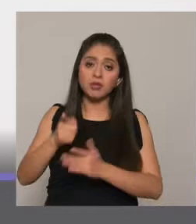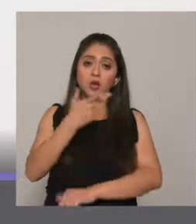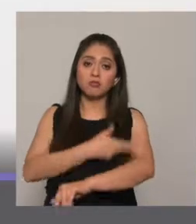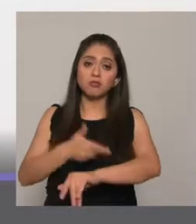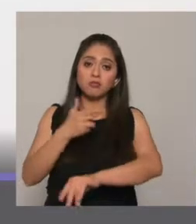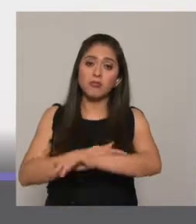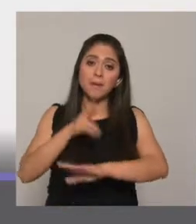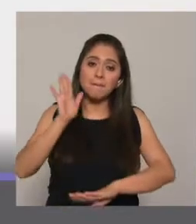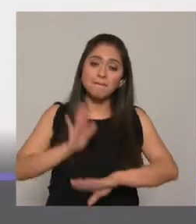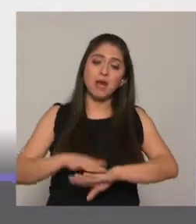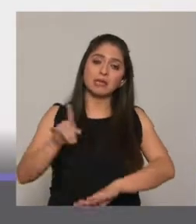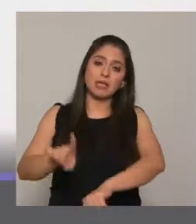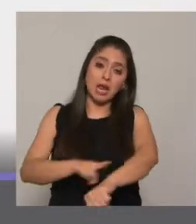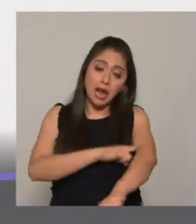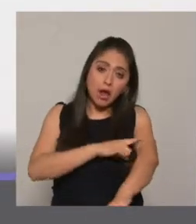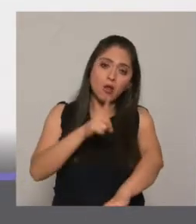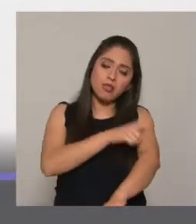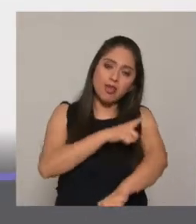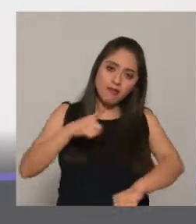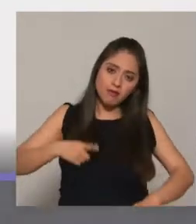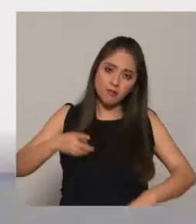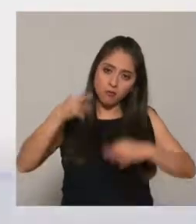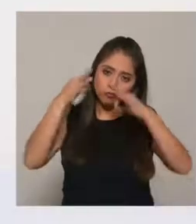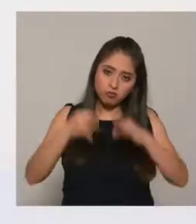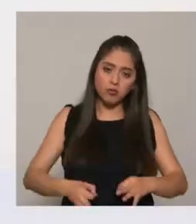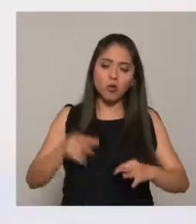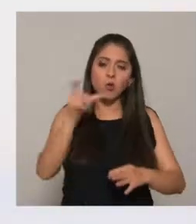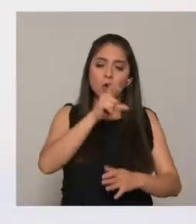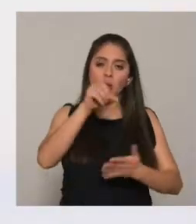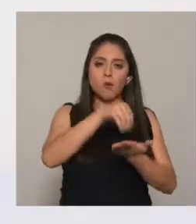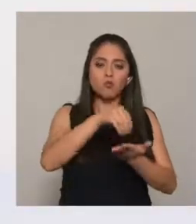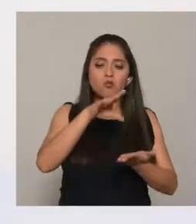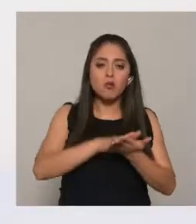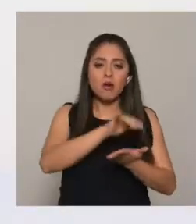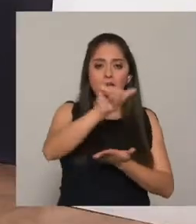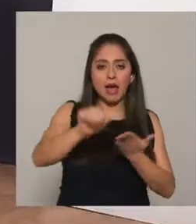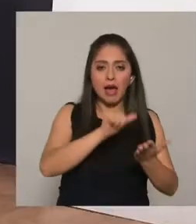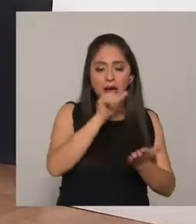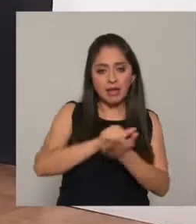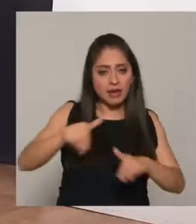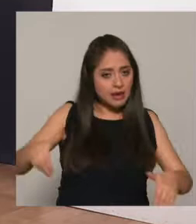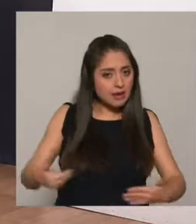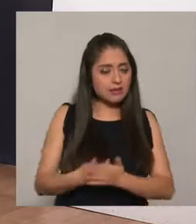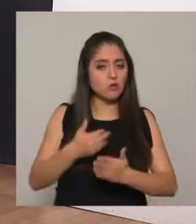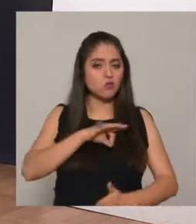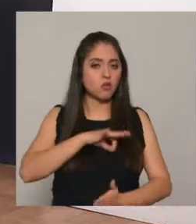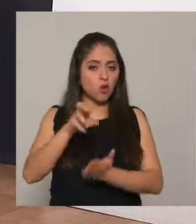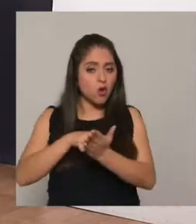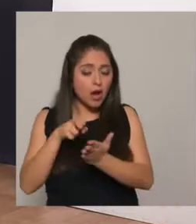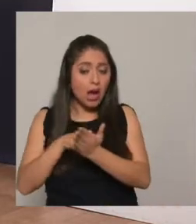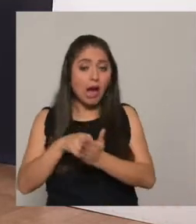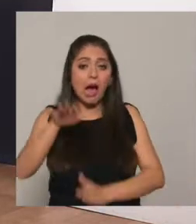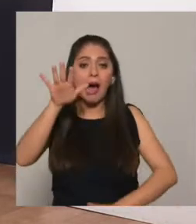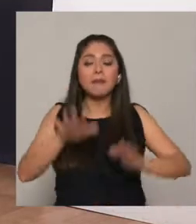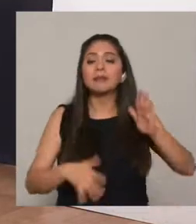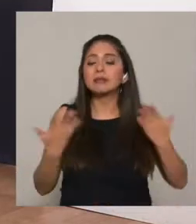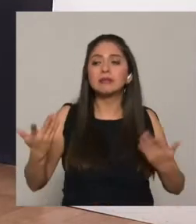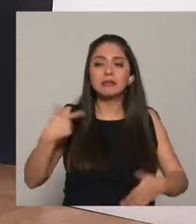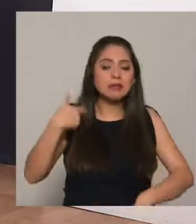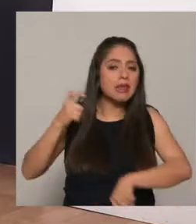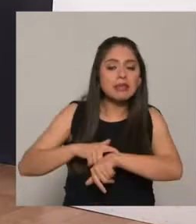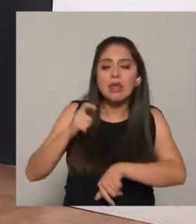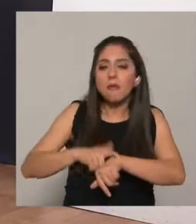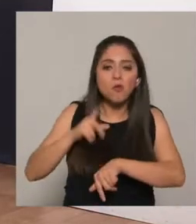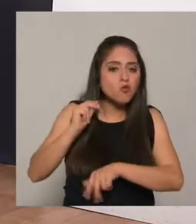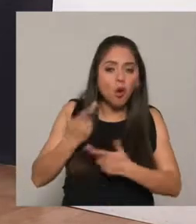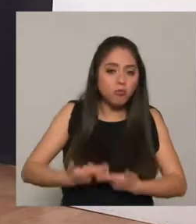correcto, digámoslo así, el de modificar el acta de nacimiento, pero hay veces que ya no da tiempo y entonces pues llevamos una